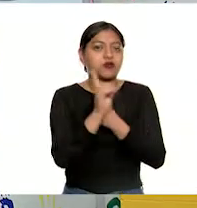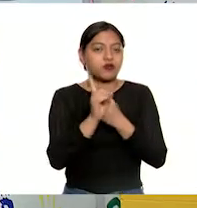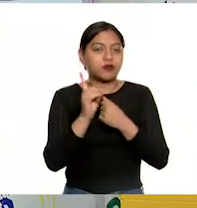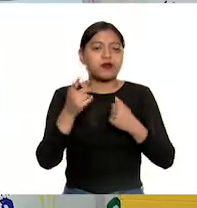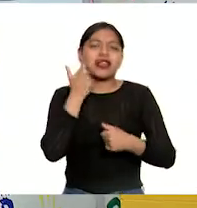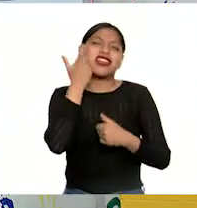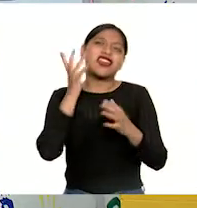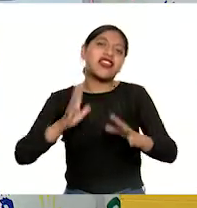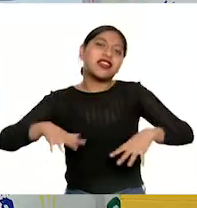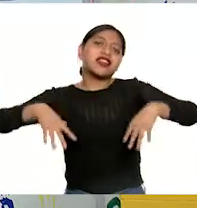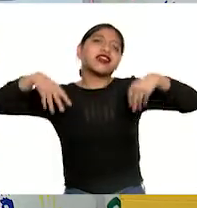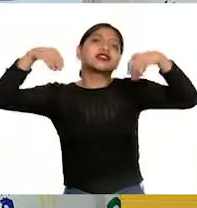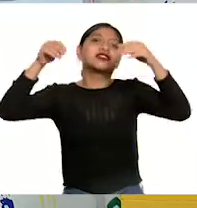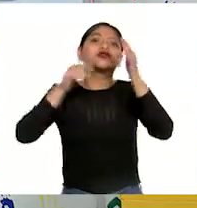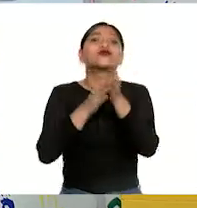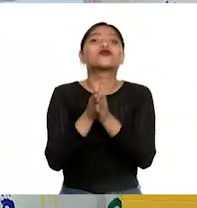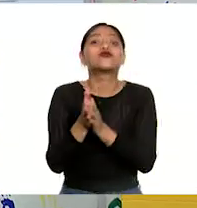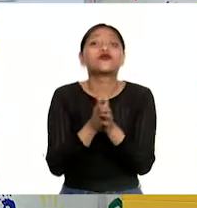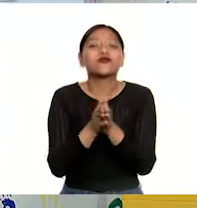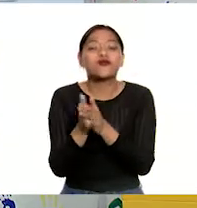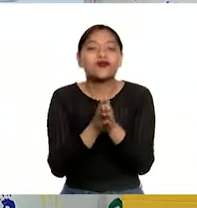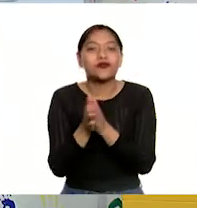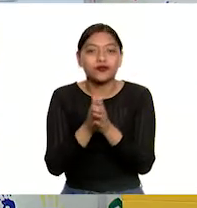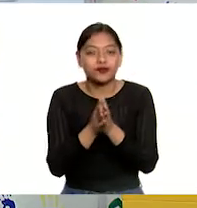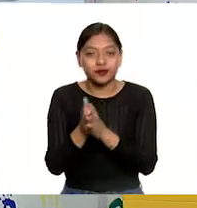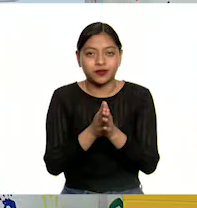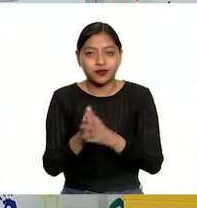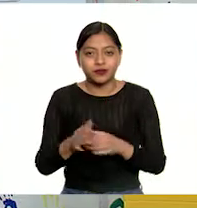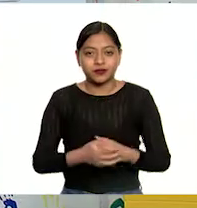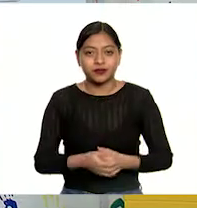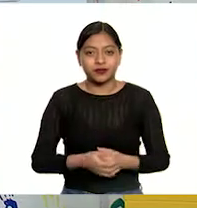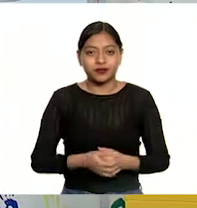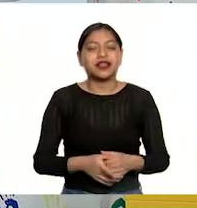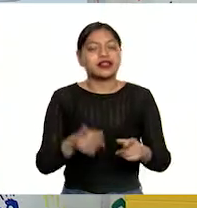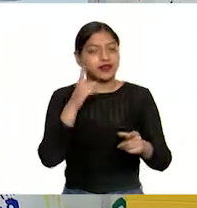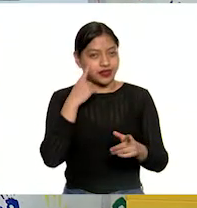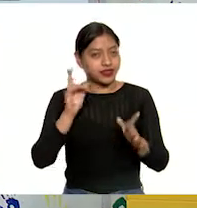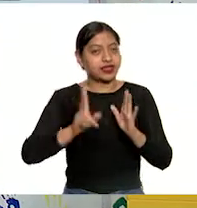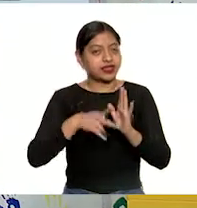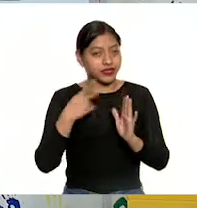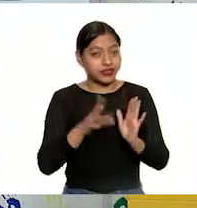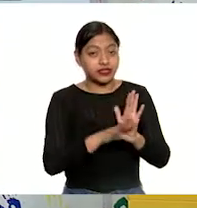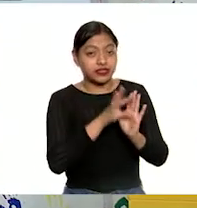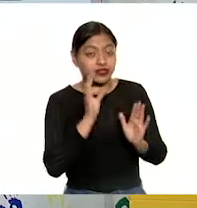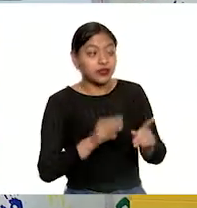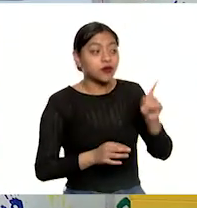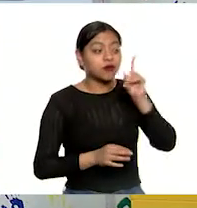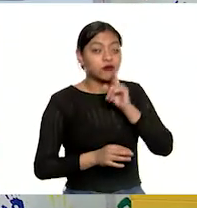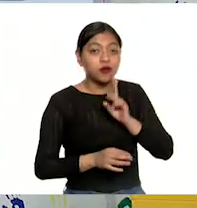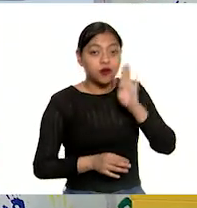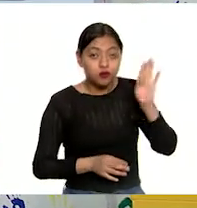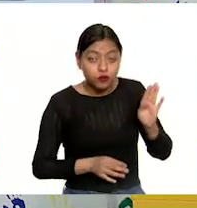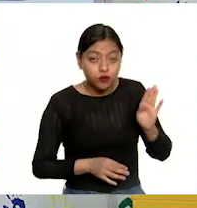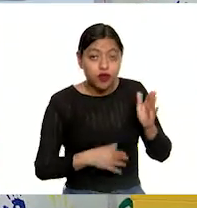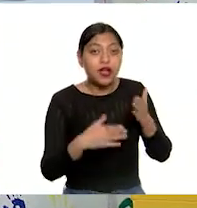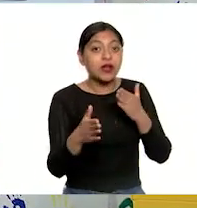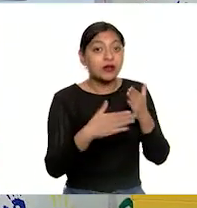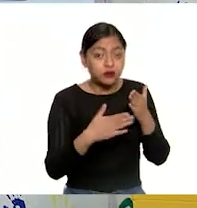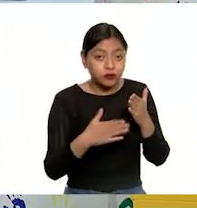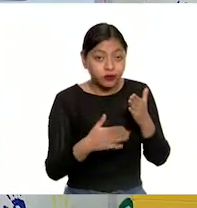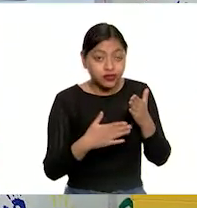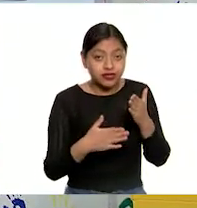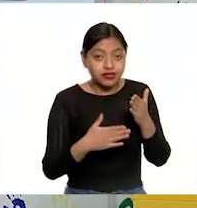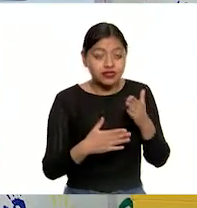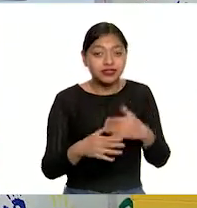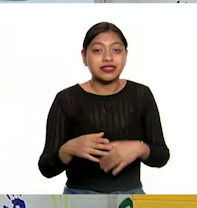¿qué tal? Una bruja que se desarrolla su historia en una cocina y su